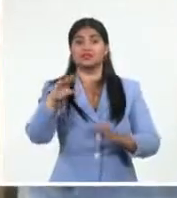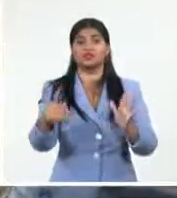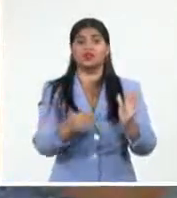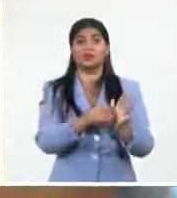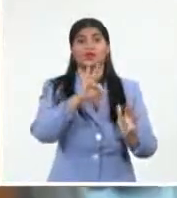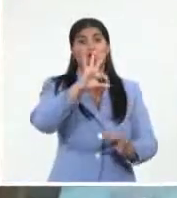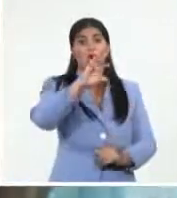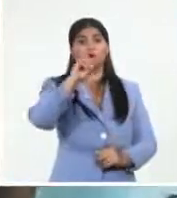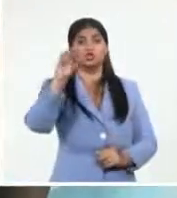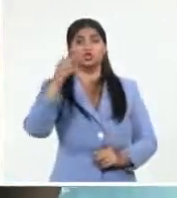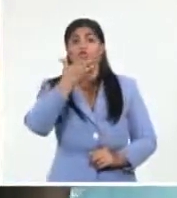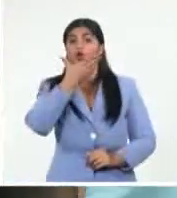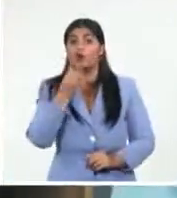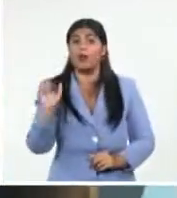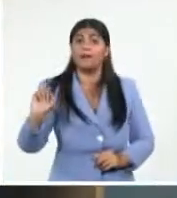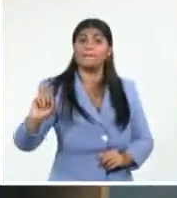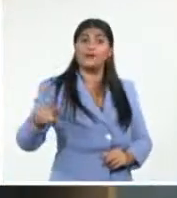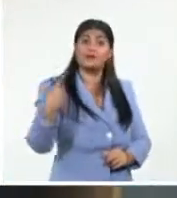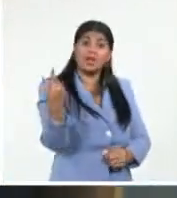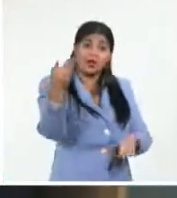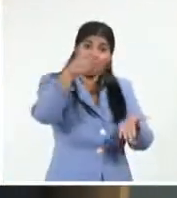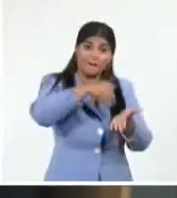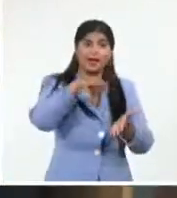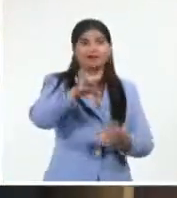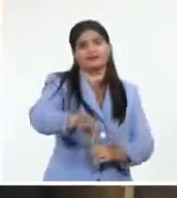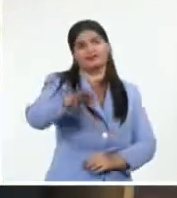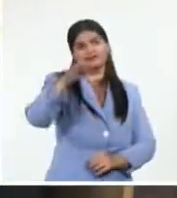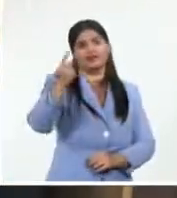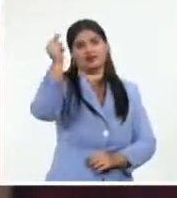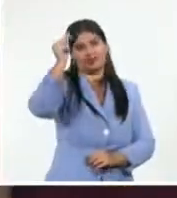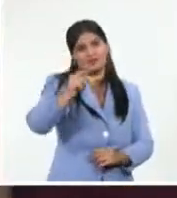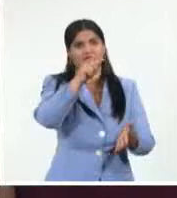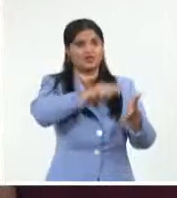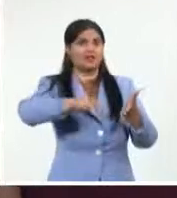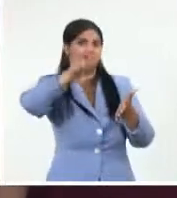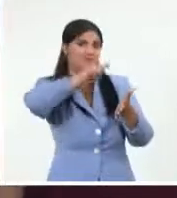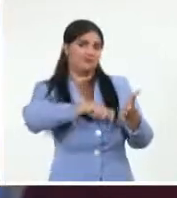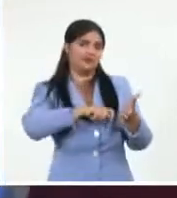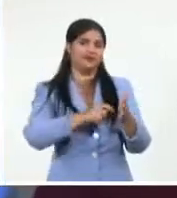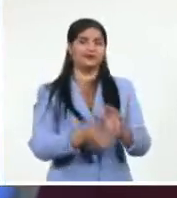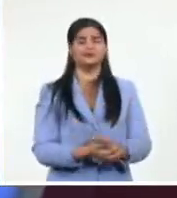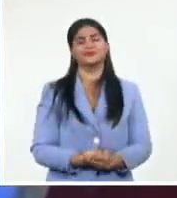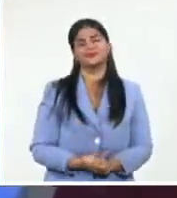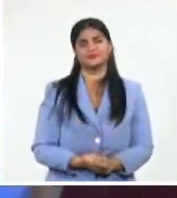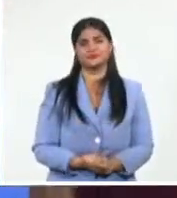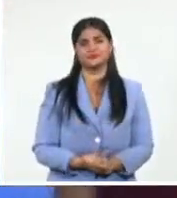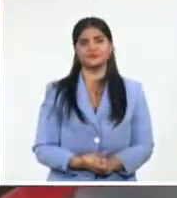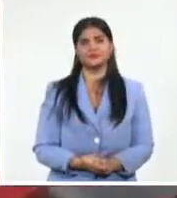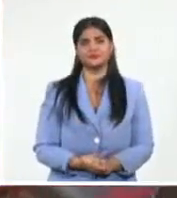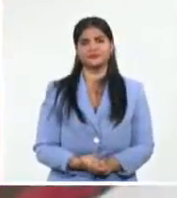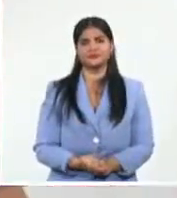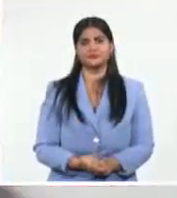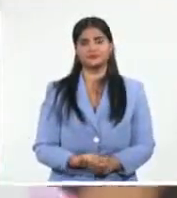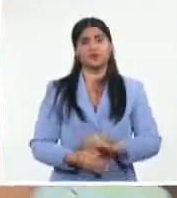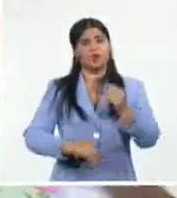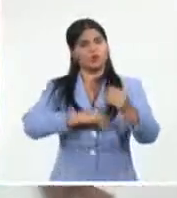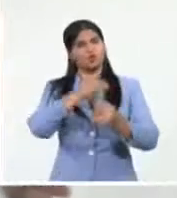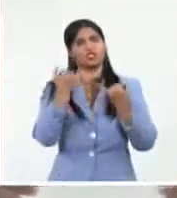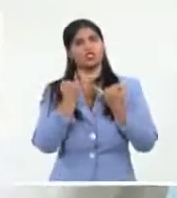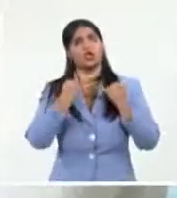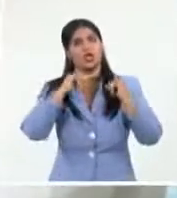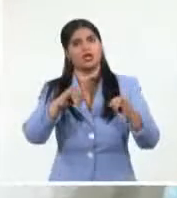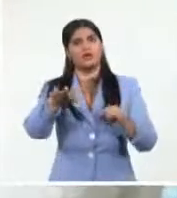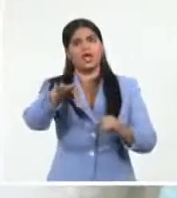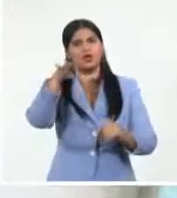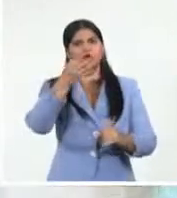jóvenes ejercerán por primera vez su derecho al voto, los que desde la voluntad de elegir garantizarán la continuidad de este proceso democrático para decidir por